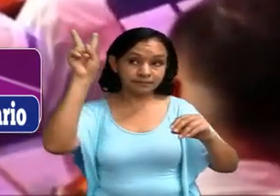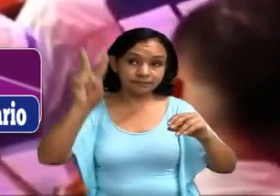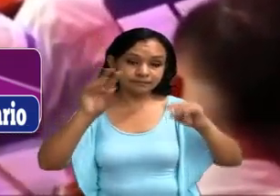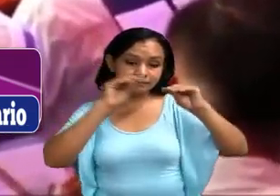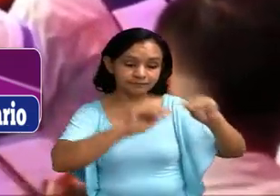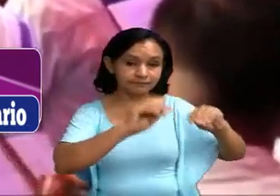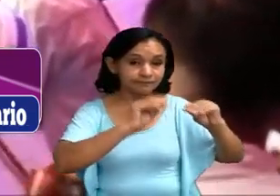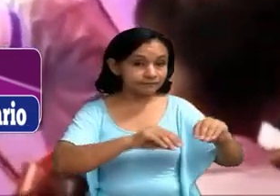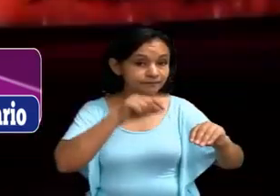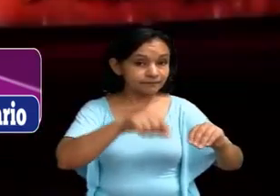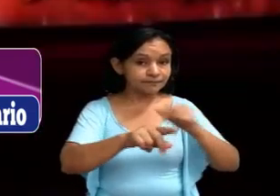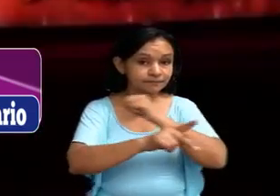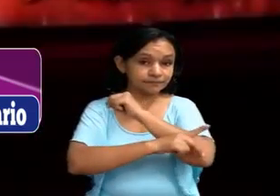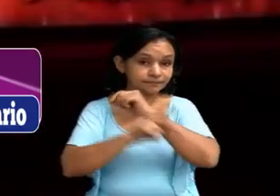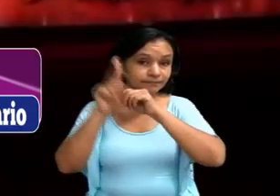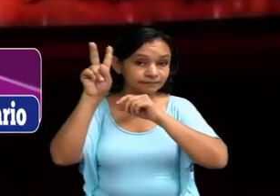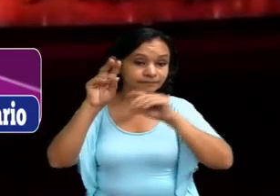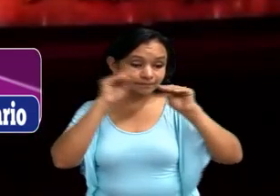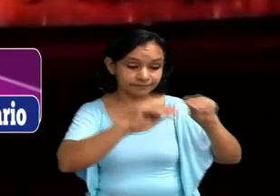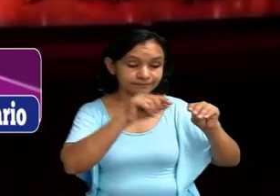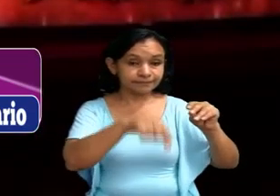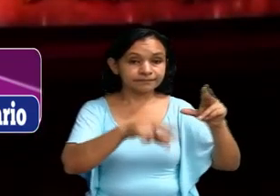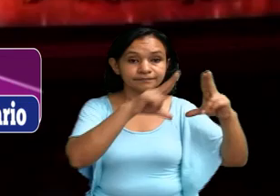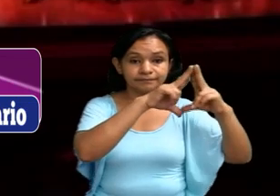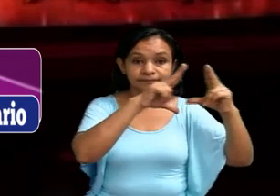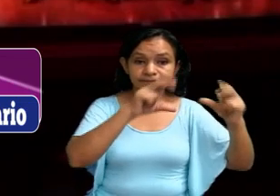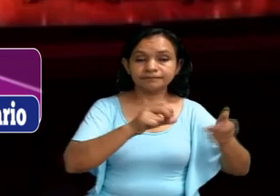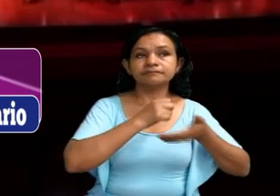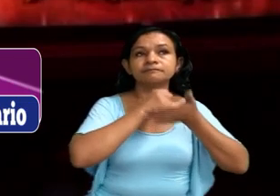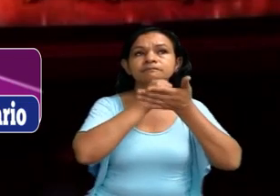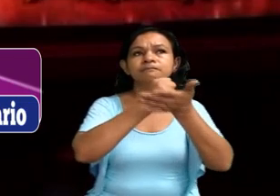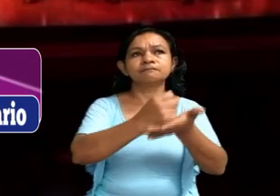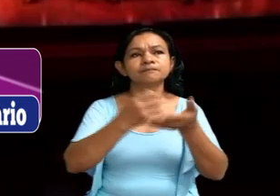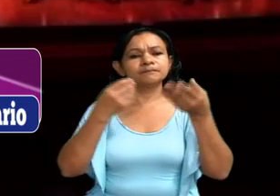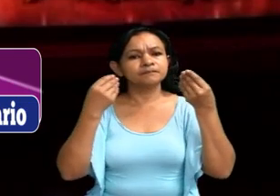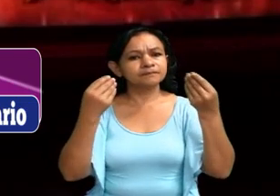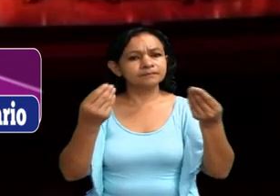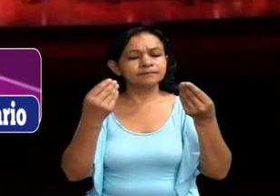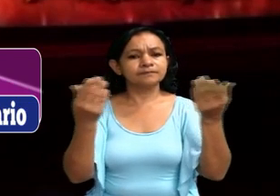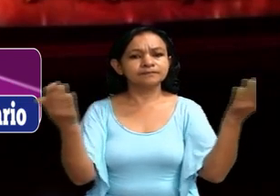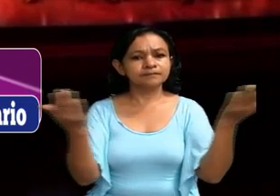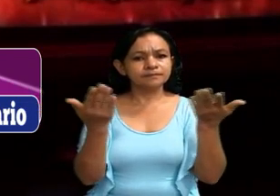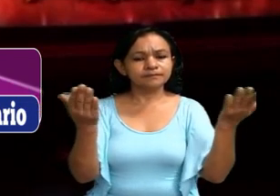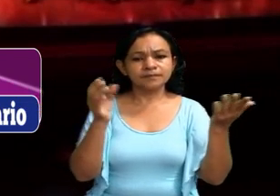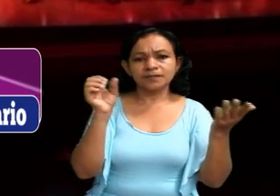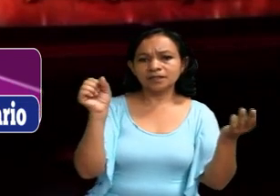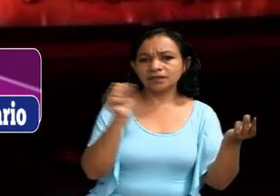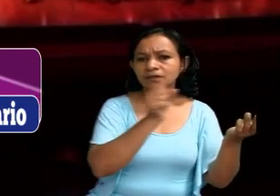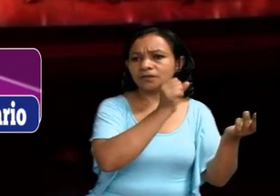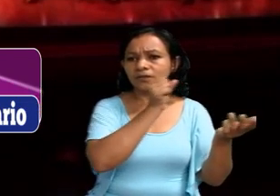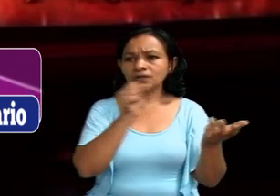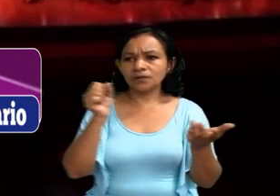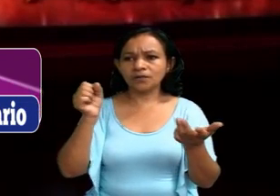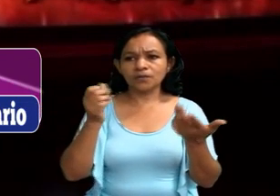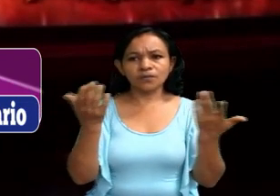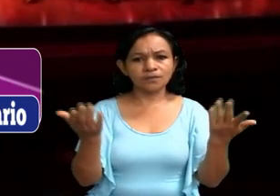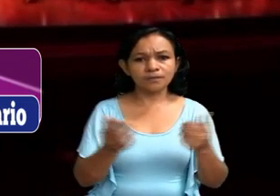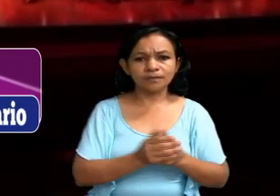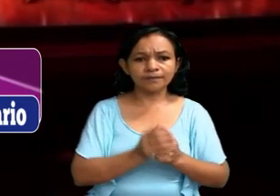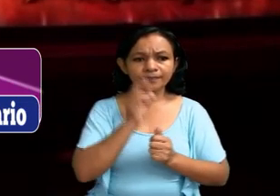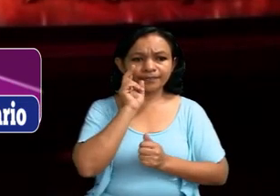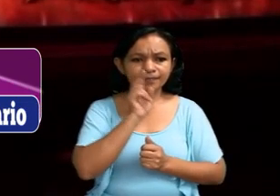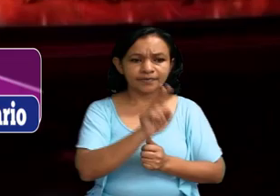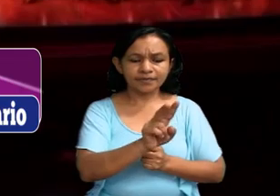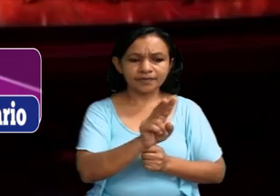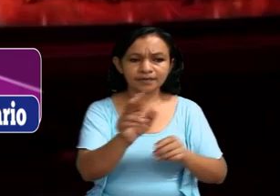mejorar nuestros procesos, pues va a incidir muchísimo en la calidad de los coros. Ya tenemos planificado que los coros